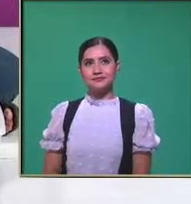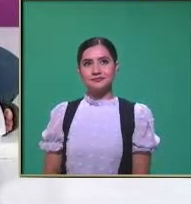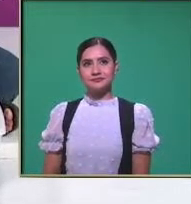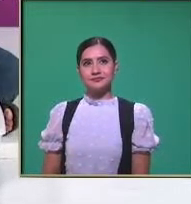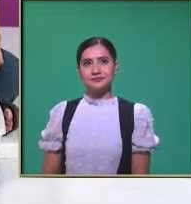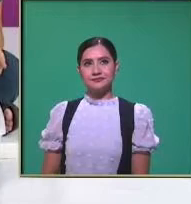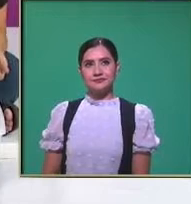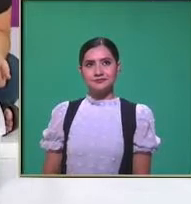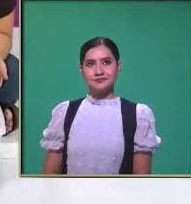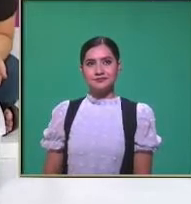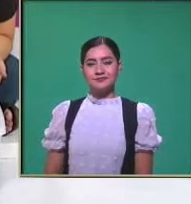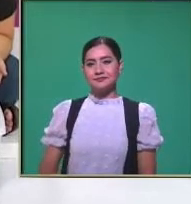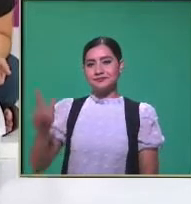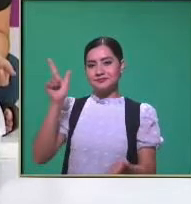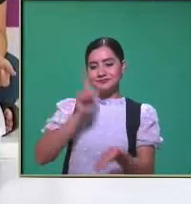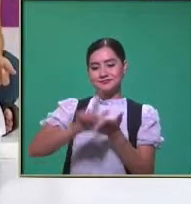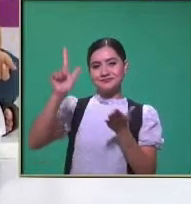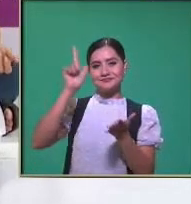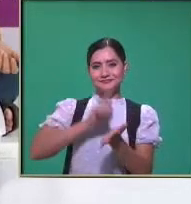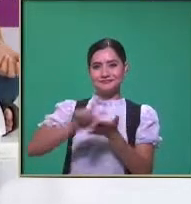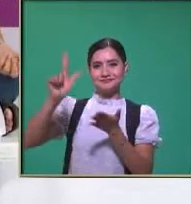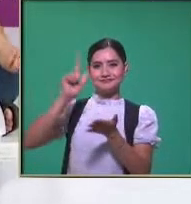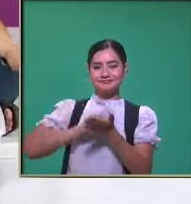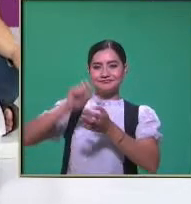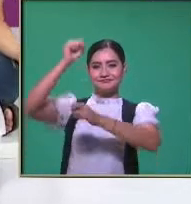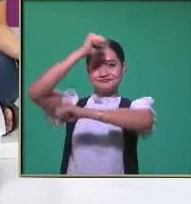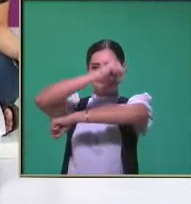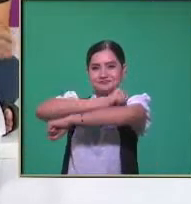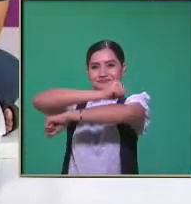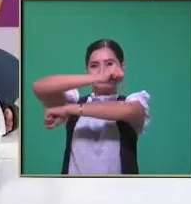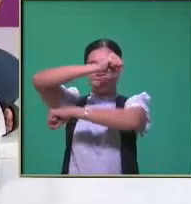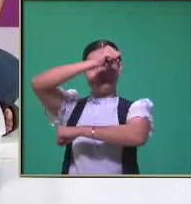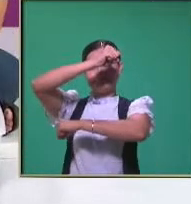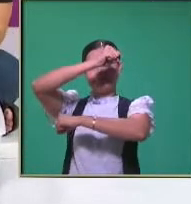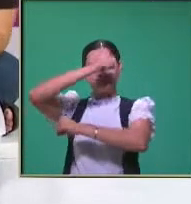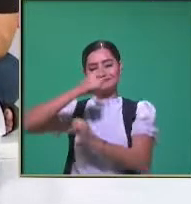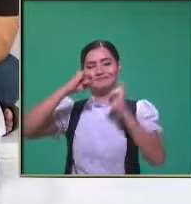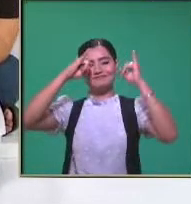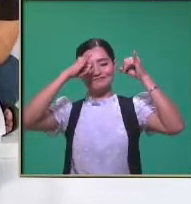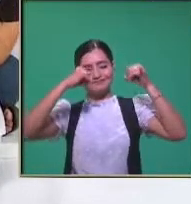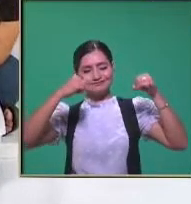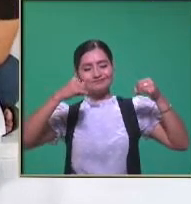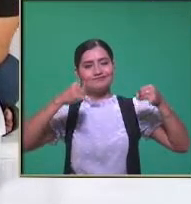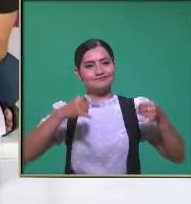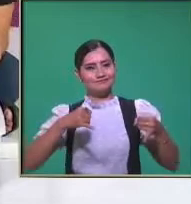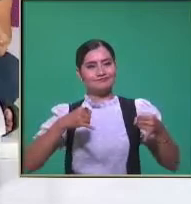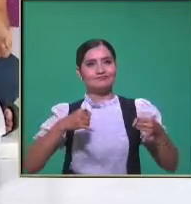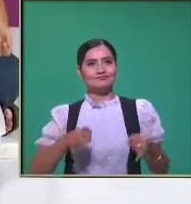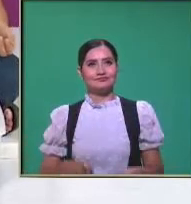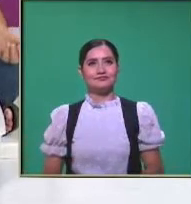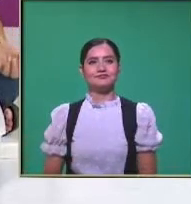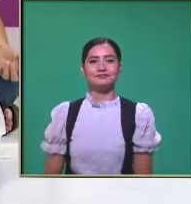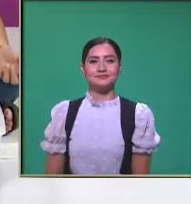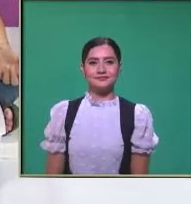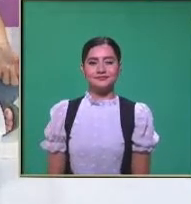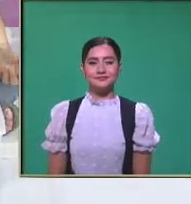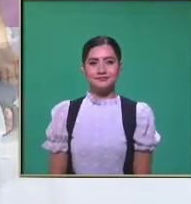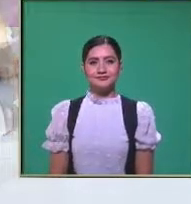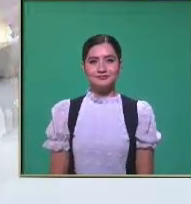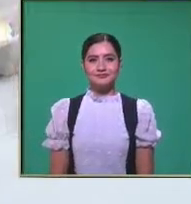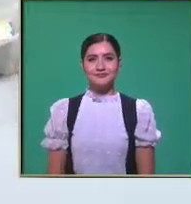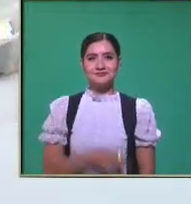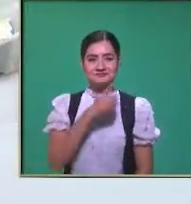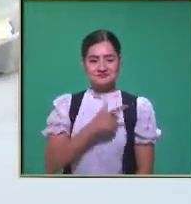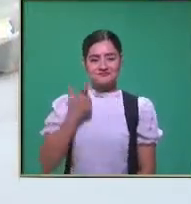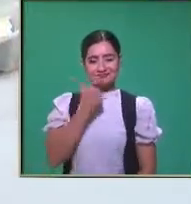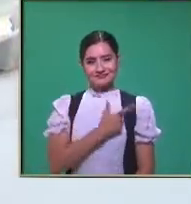Le limpio las ventanas así, así, así. ¿Cómo? Así, así. Así me